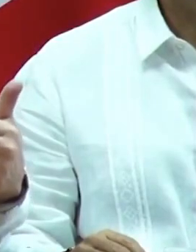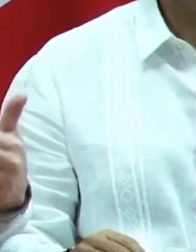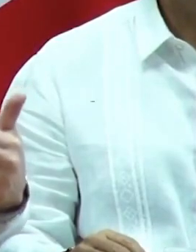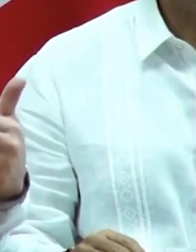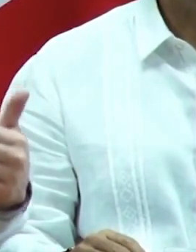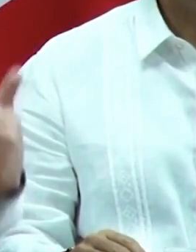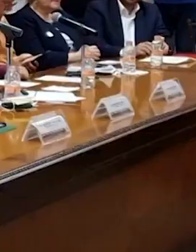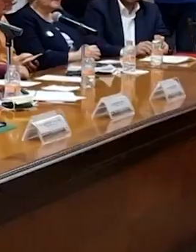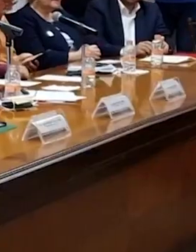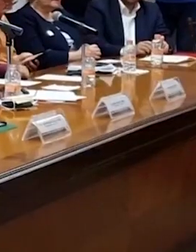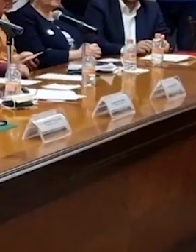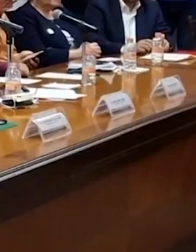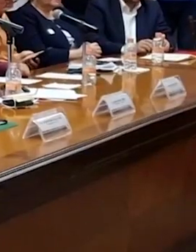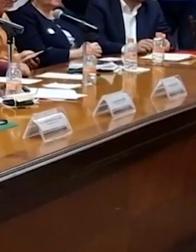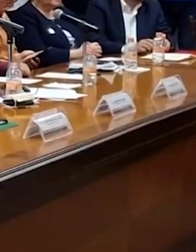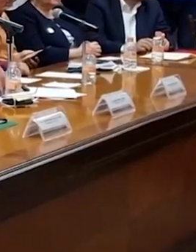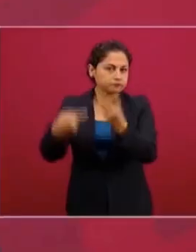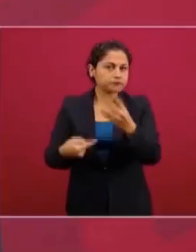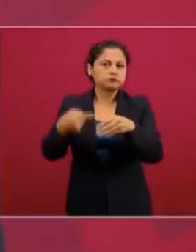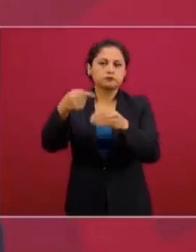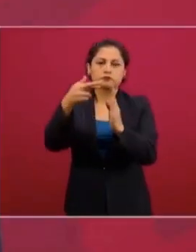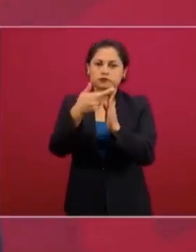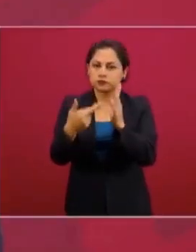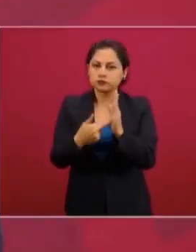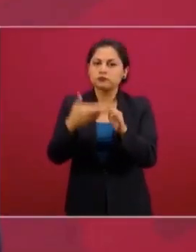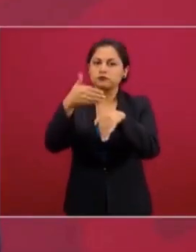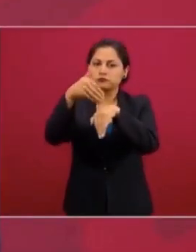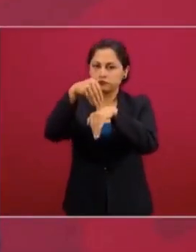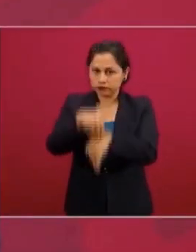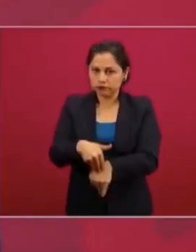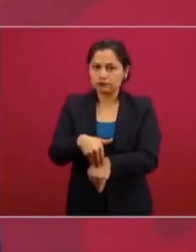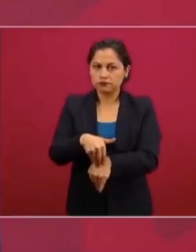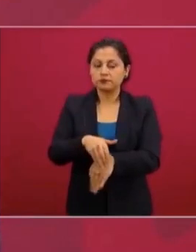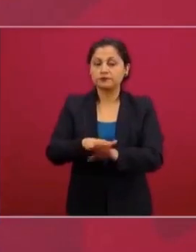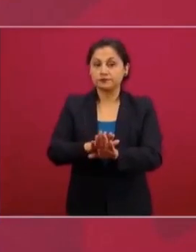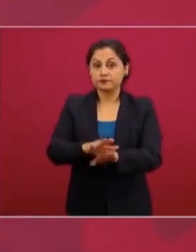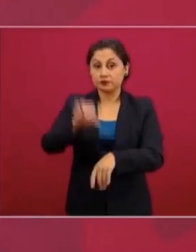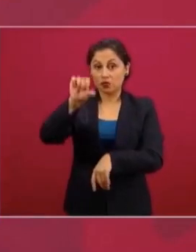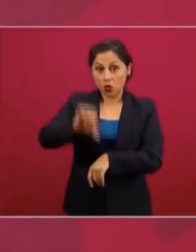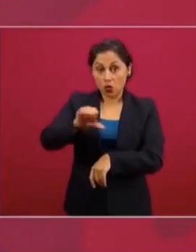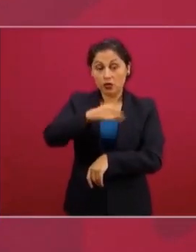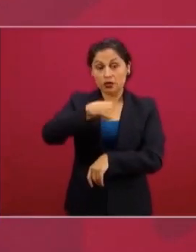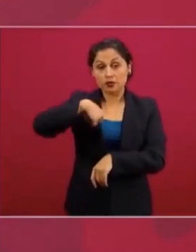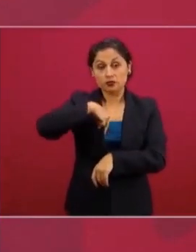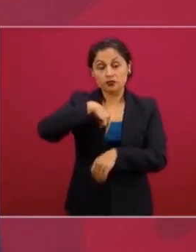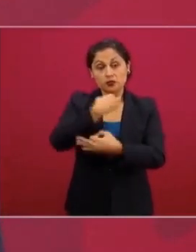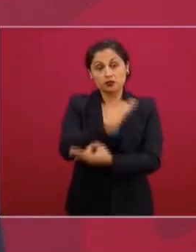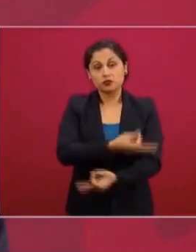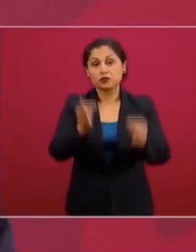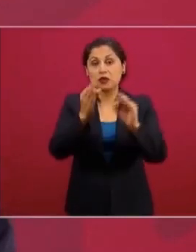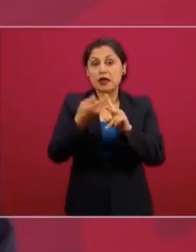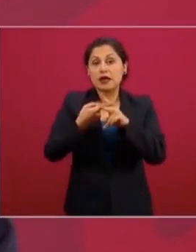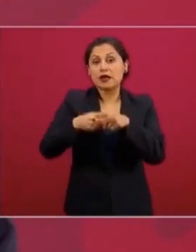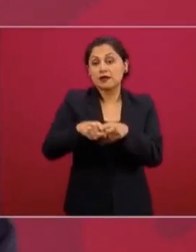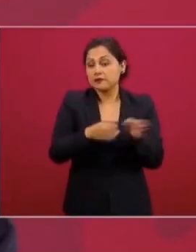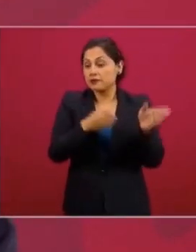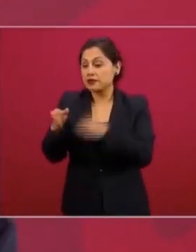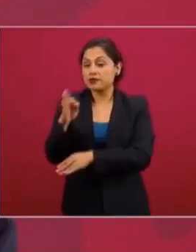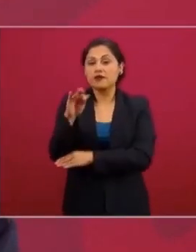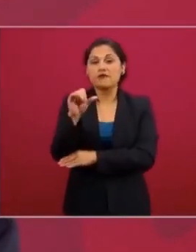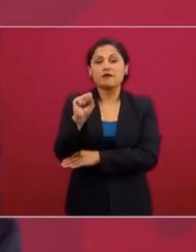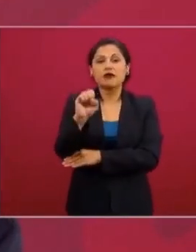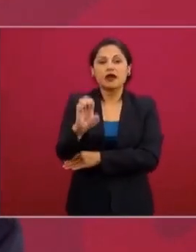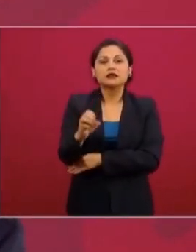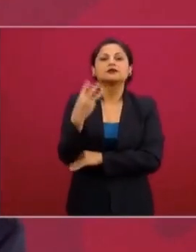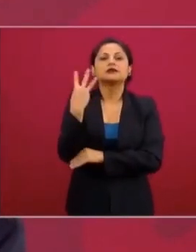para recuperar la dinámica de desarrollo. Por ello, la UAS ha caminado de manera coordinada con el gobierno estatal, comprometiéndose en primer momento a que